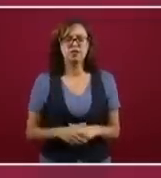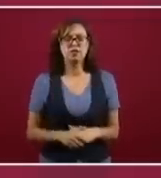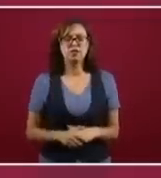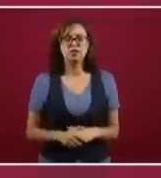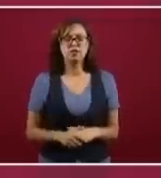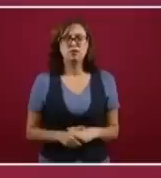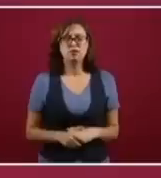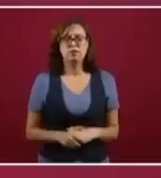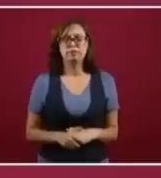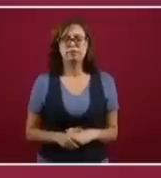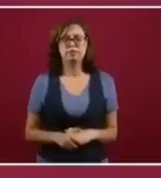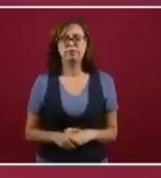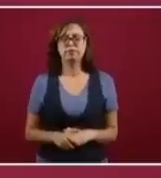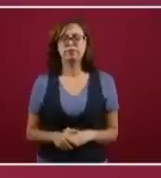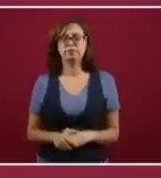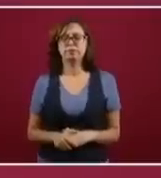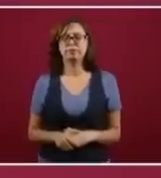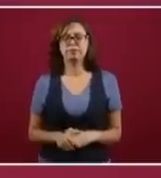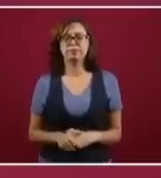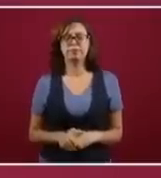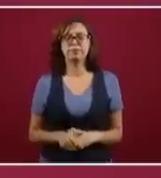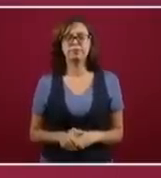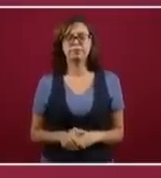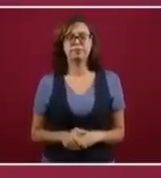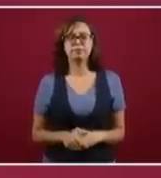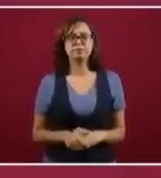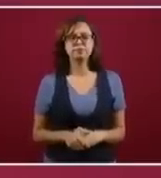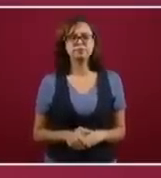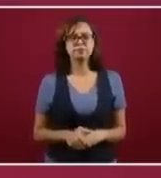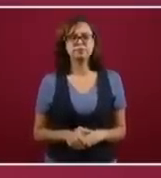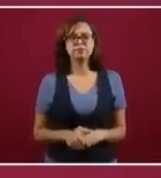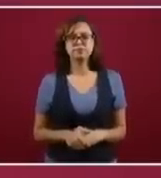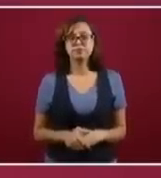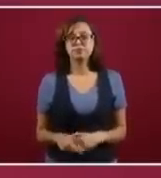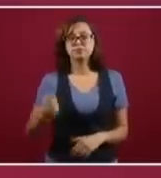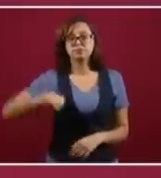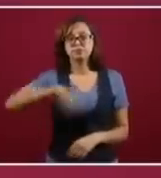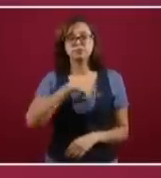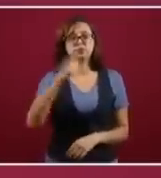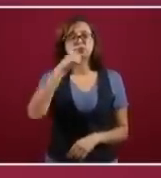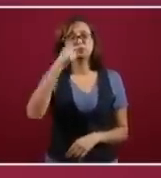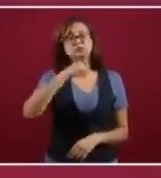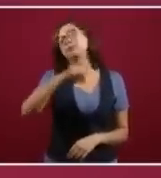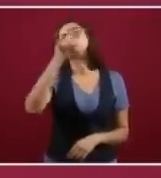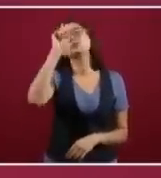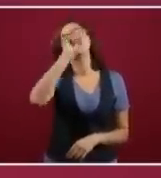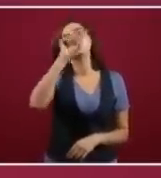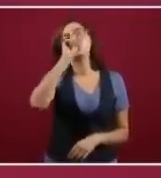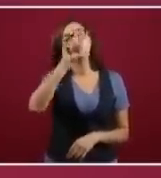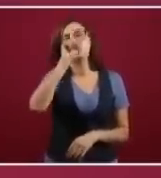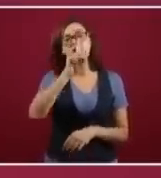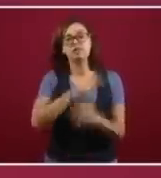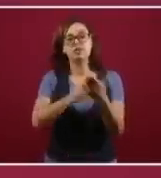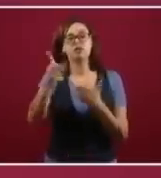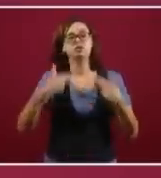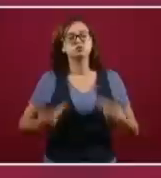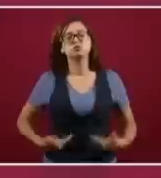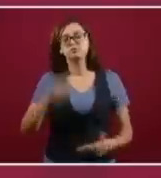Nosotros, además de que recomendamos que no se violen derechos humanos, hemos